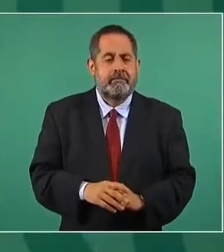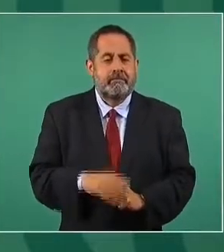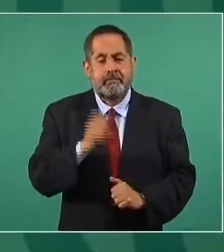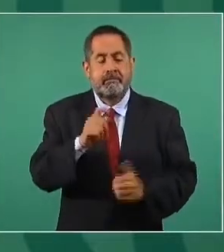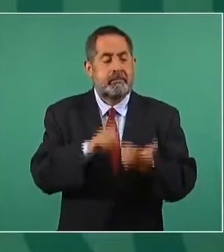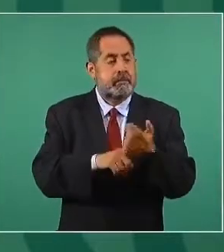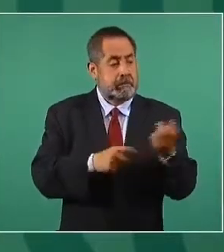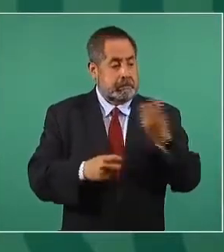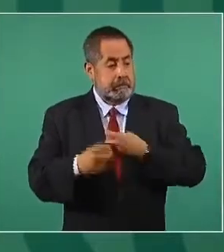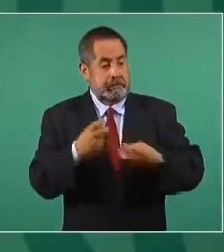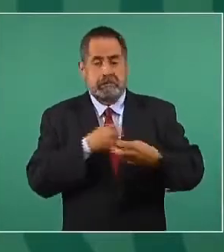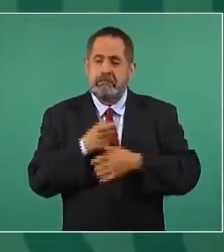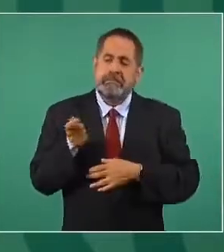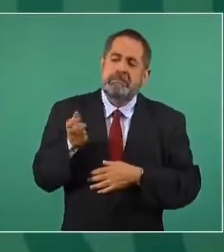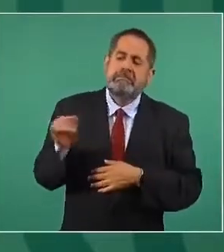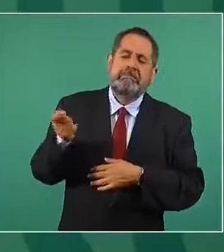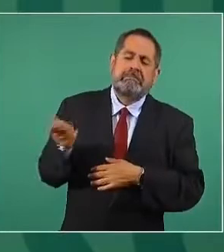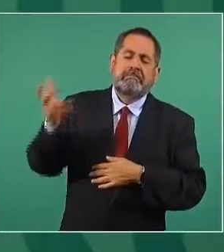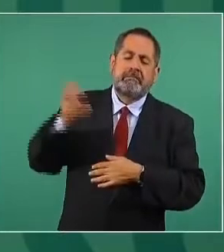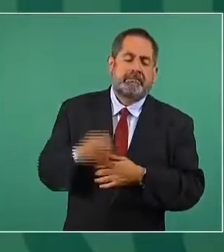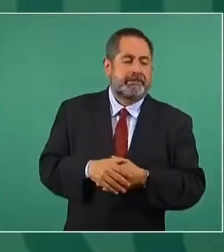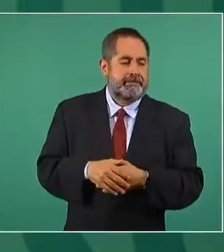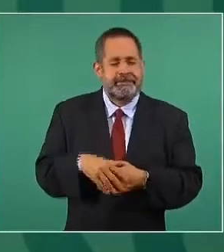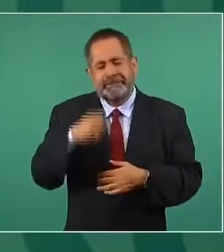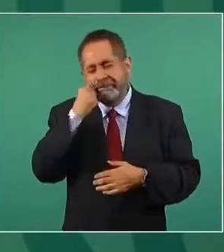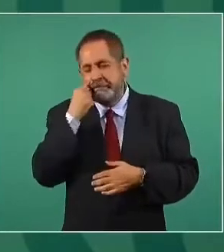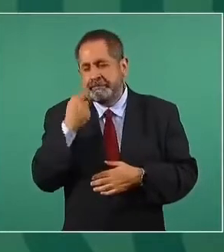que nos etiqueten de esa manera,